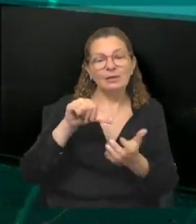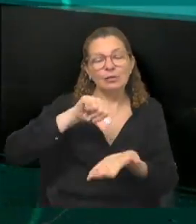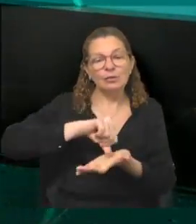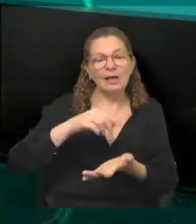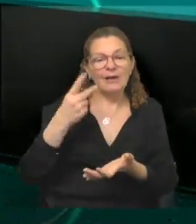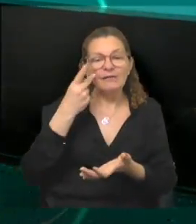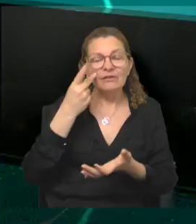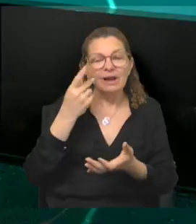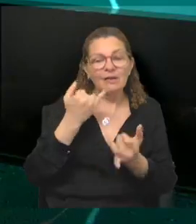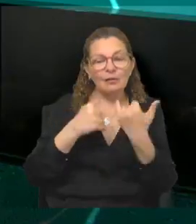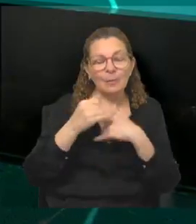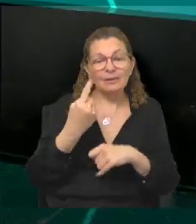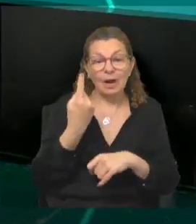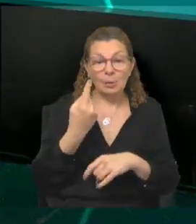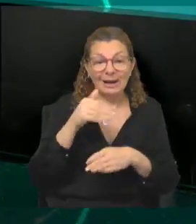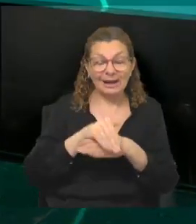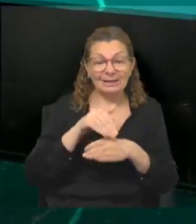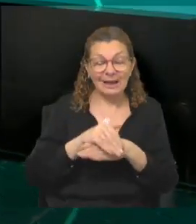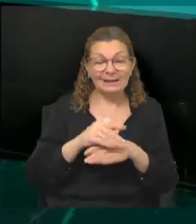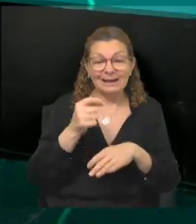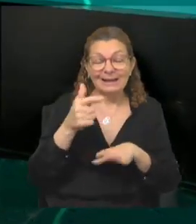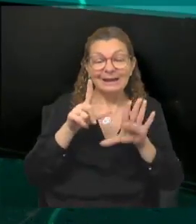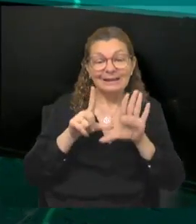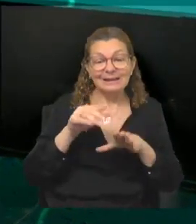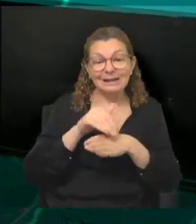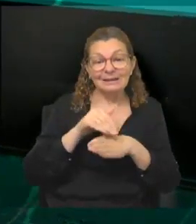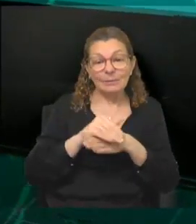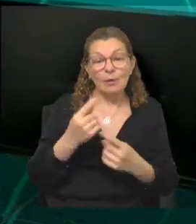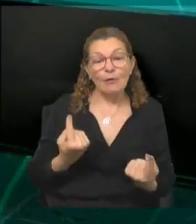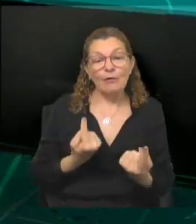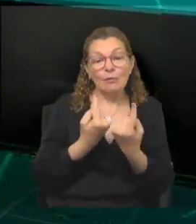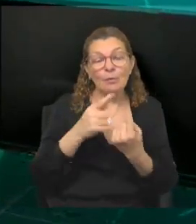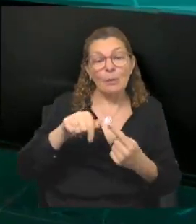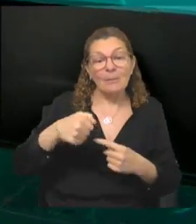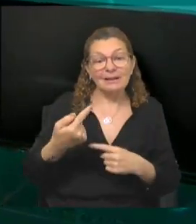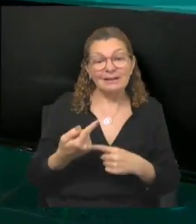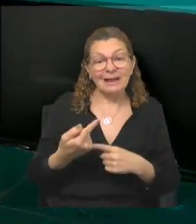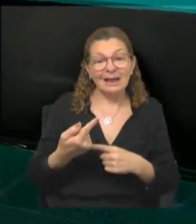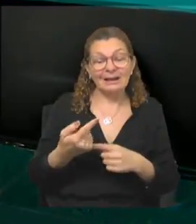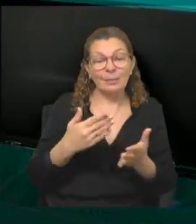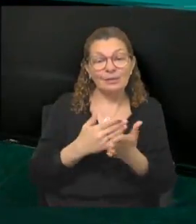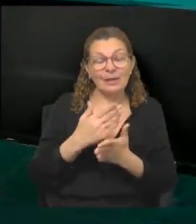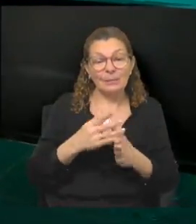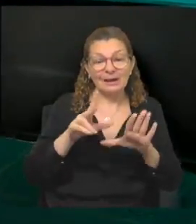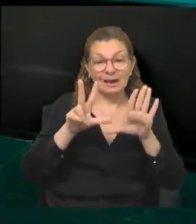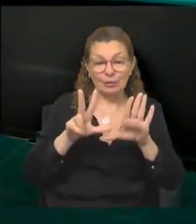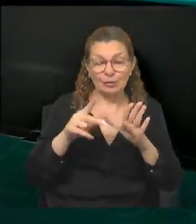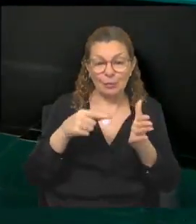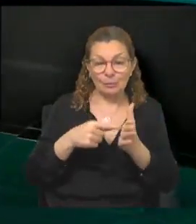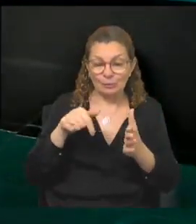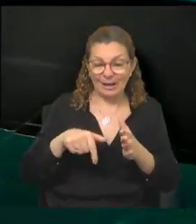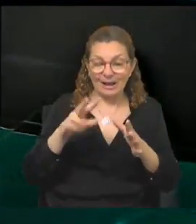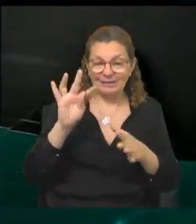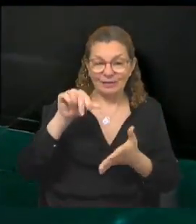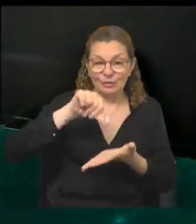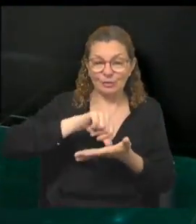actualización informativa será a las 13 a las 18:55 y nosotros volvemos mañana con el gusto de siempre a partir de las 8 en punto aquí en tv